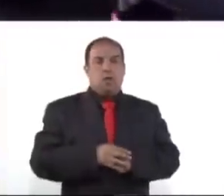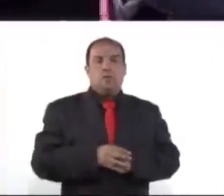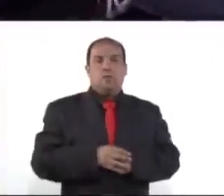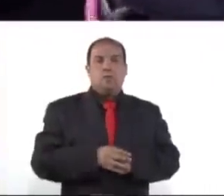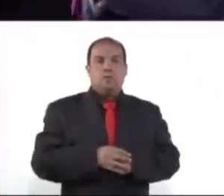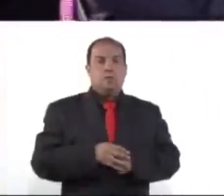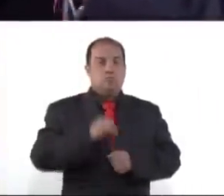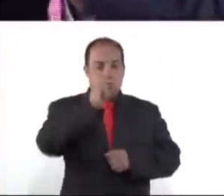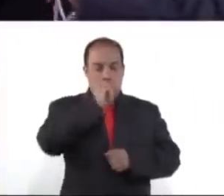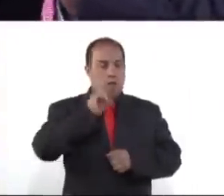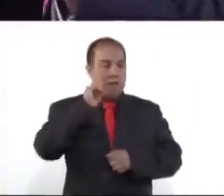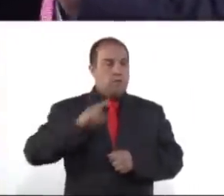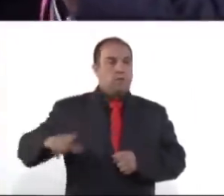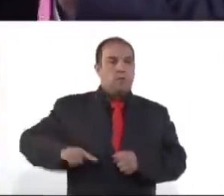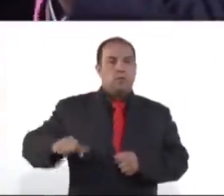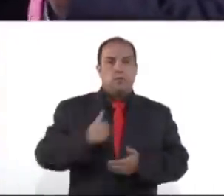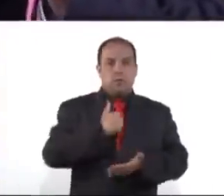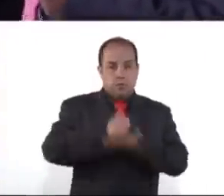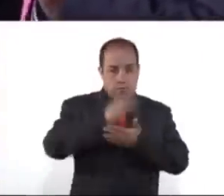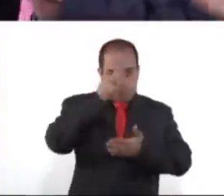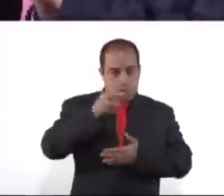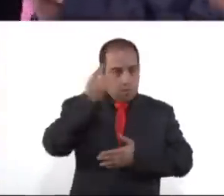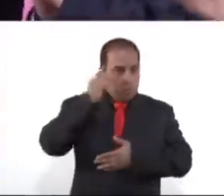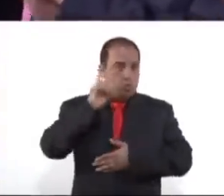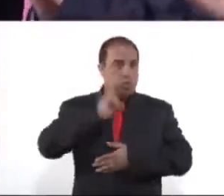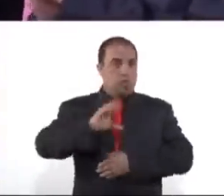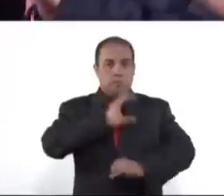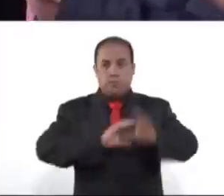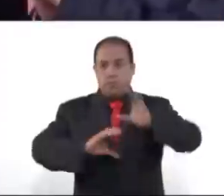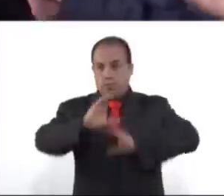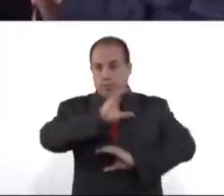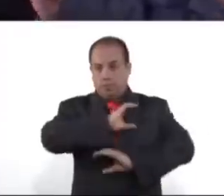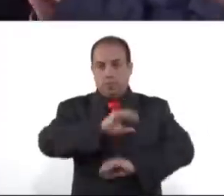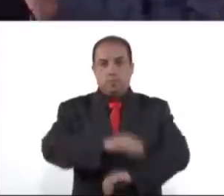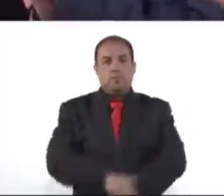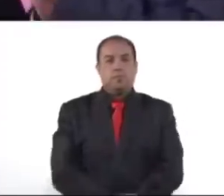jefa de gobierno De nuestra ciudad La doctora Claudia Sheinbaum Pardo